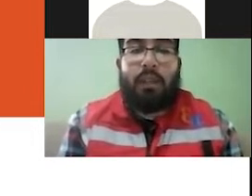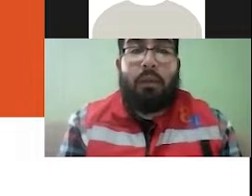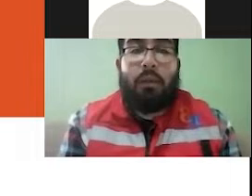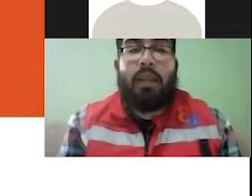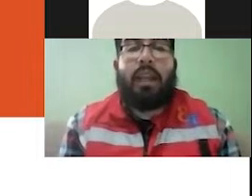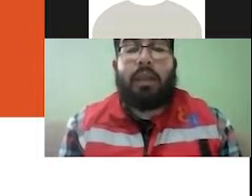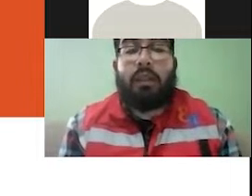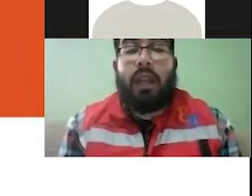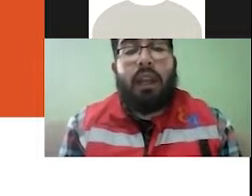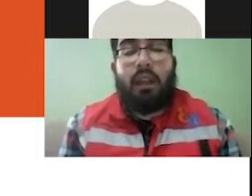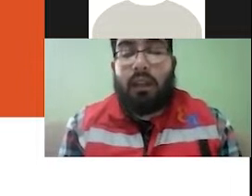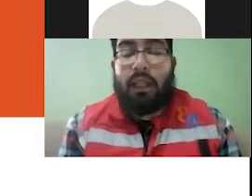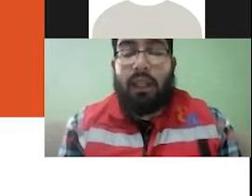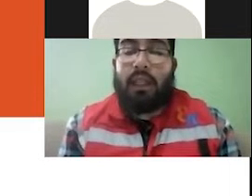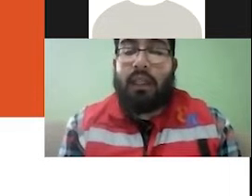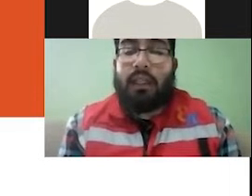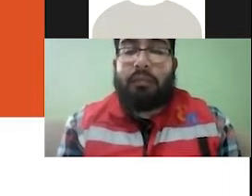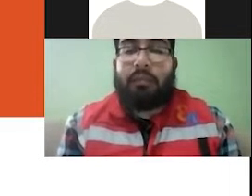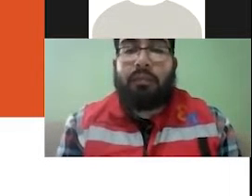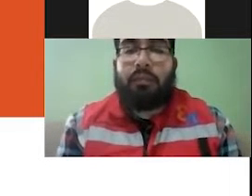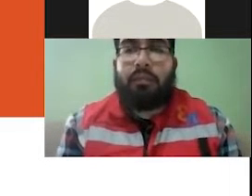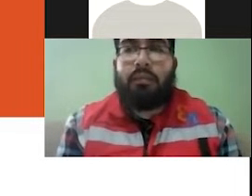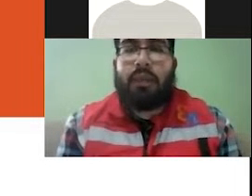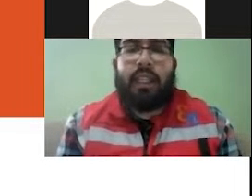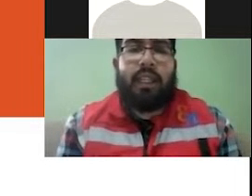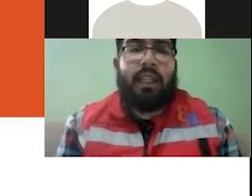amenaza de bomba y al personal